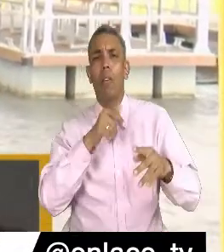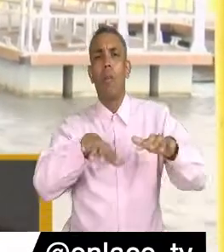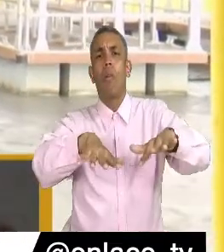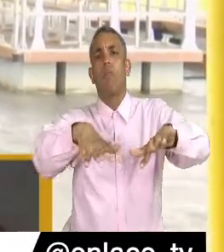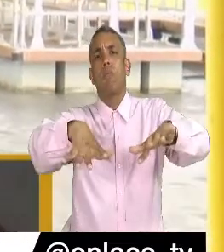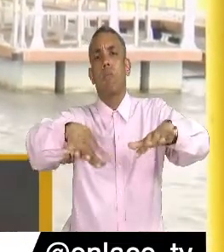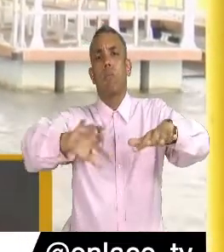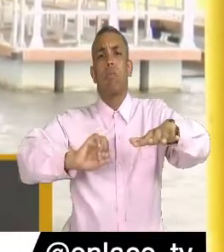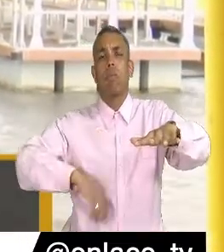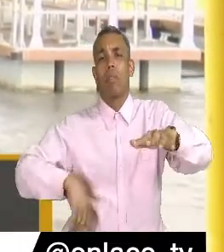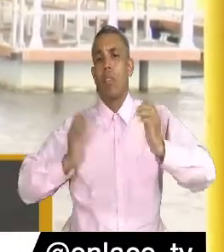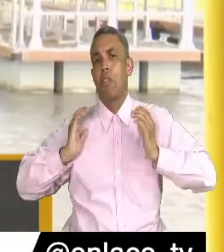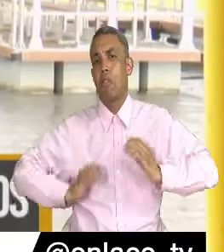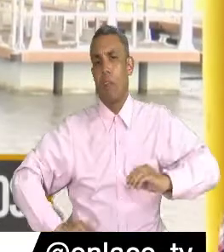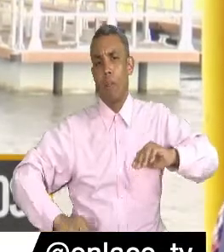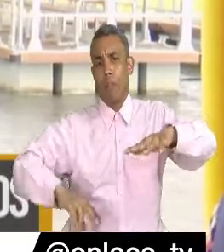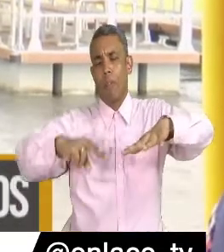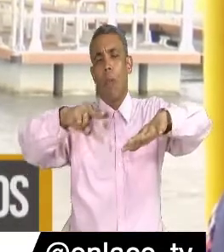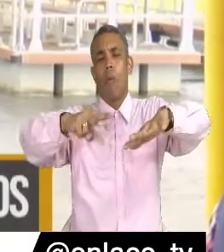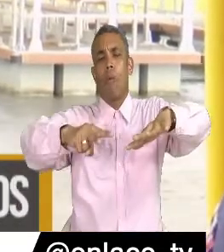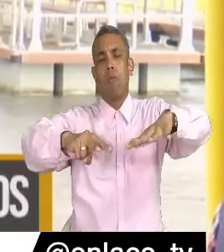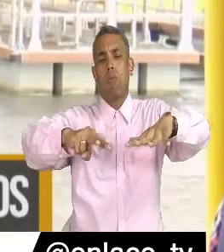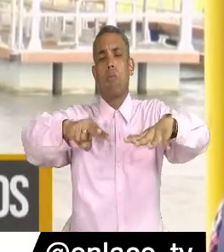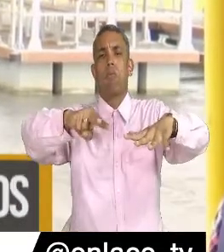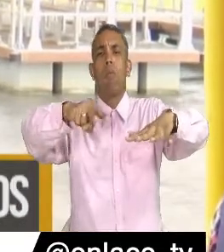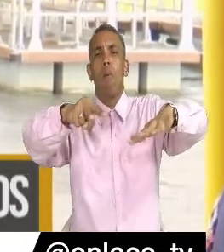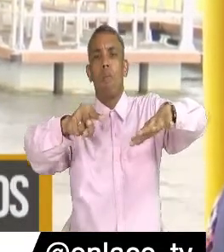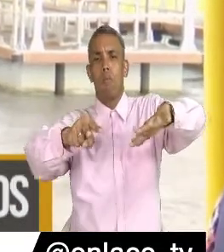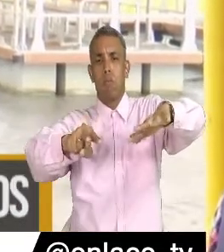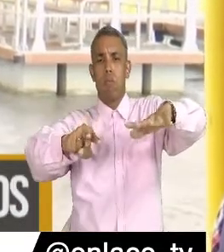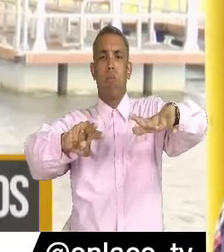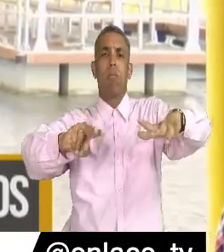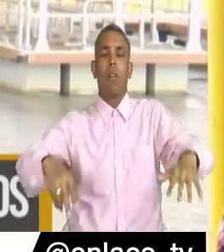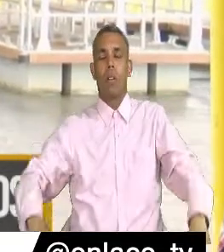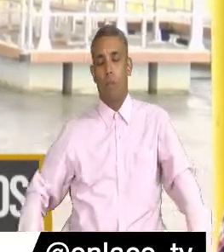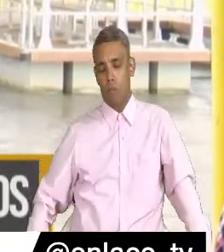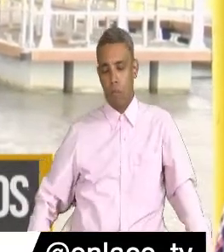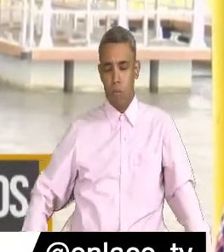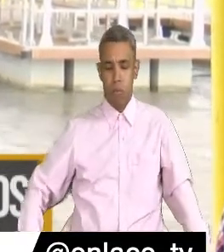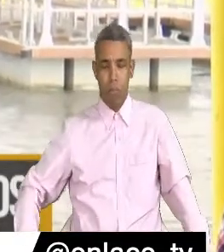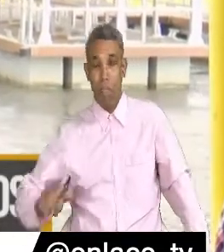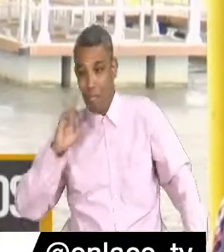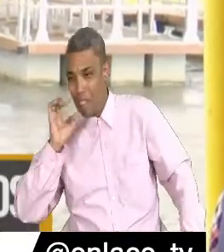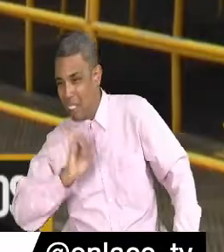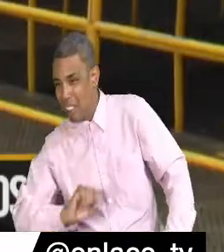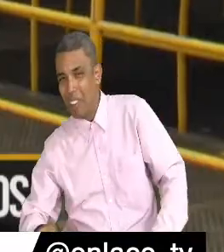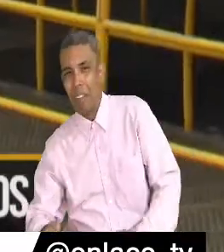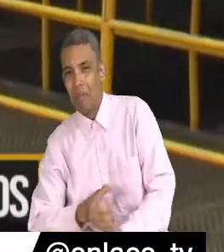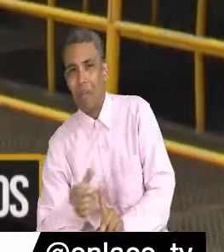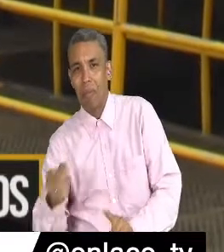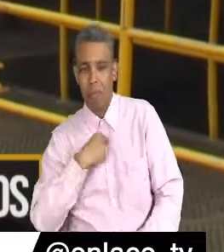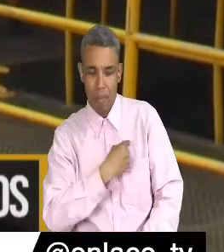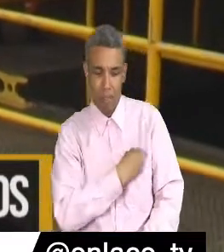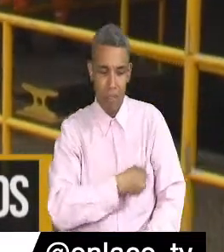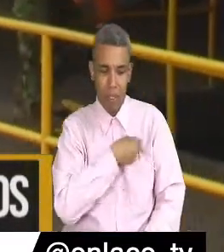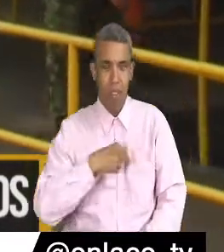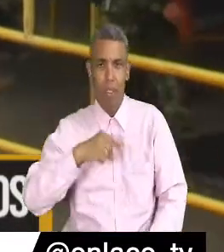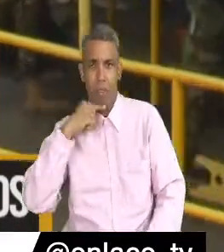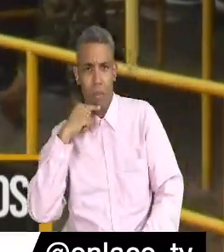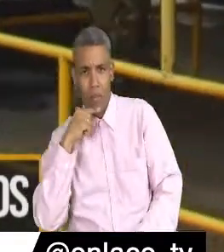la finca de los Foreros. Ahí estaba Nehemías, que fue el que rescatamos nosotros con la Cruz Roja. 10 minutos